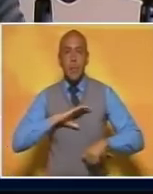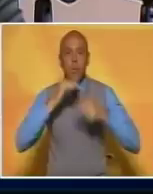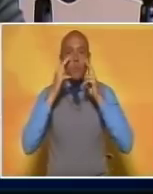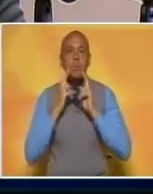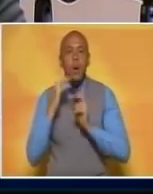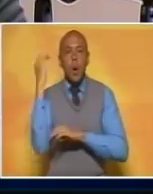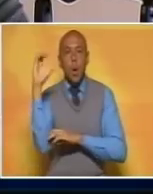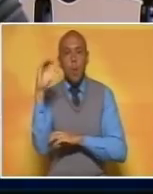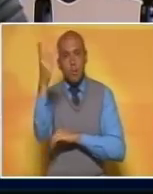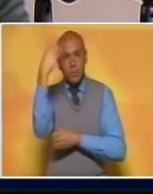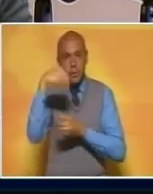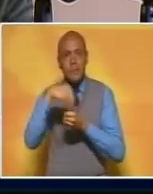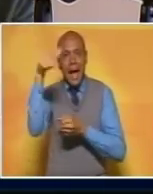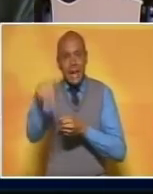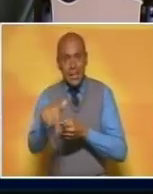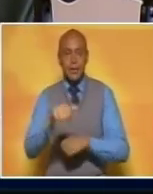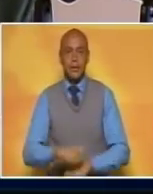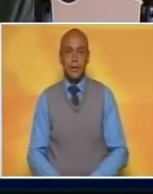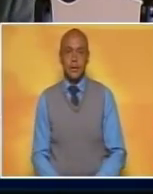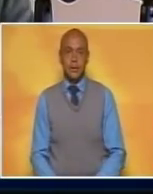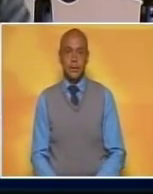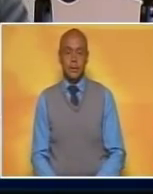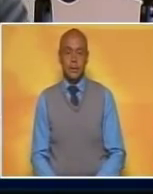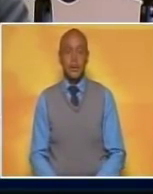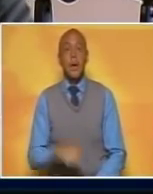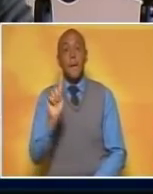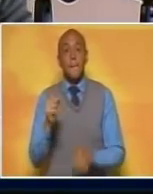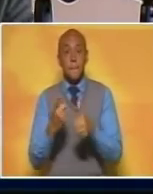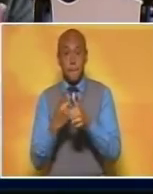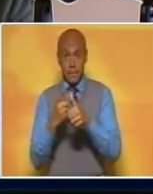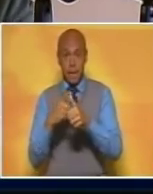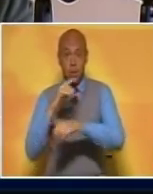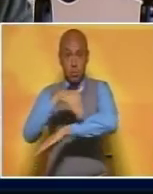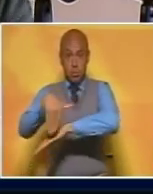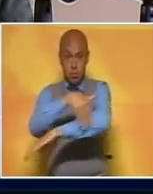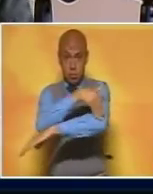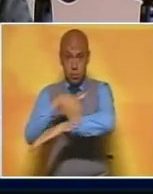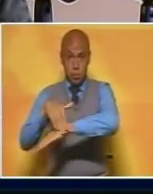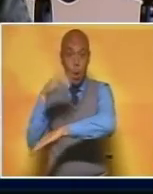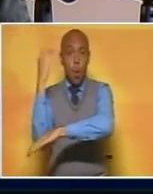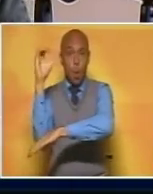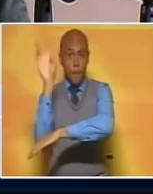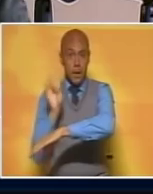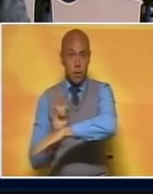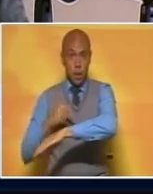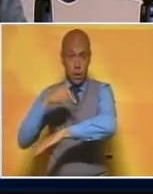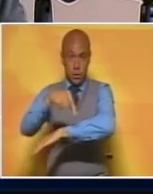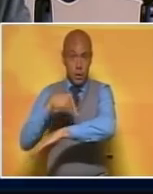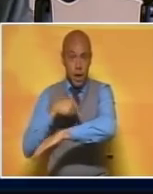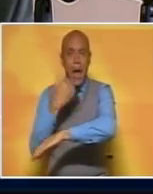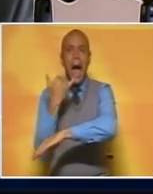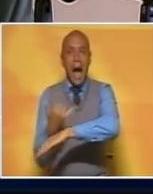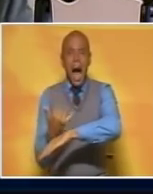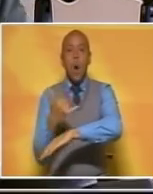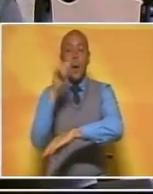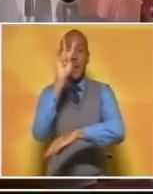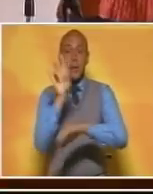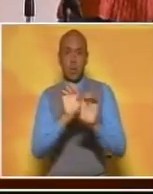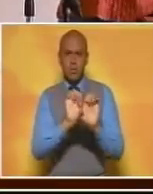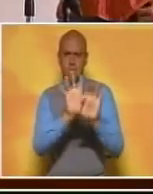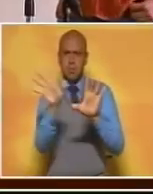venezolano. Primero era solamente en la frontera, pero ahora eso se extendió prácticamente a 17 estados del